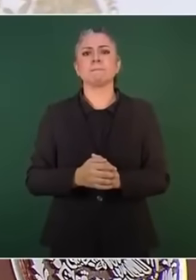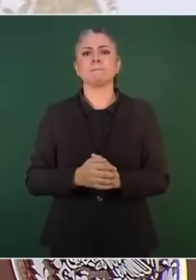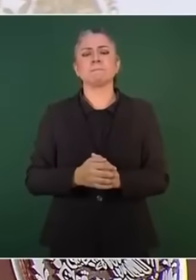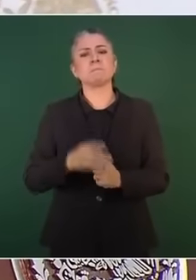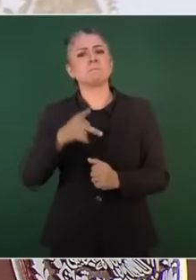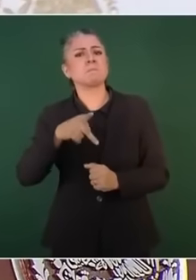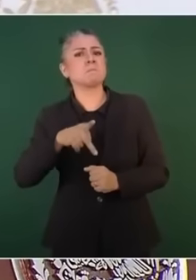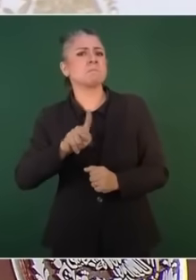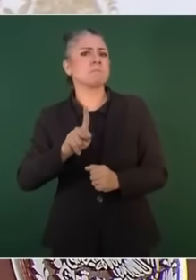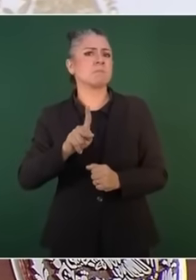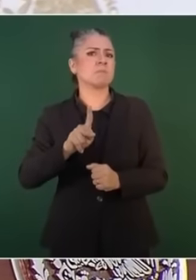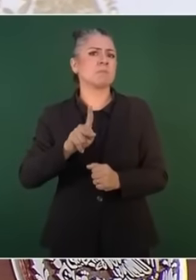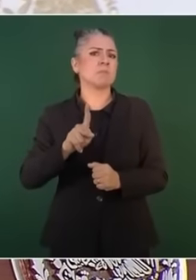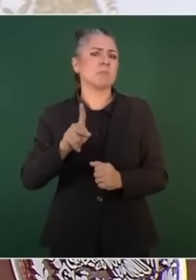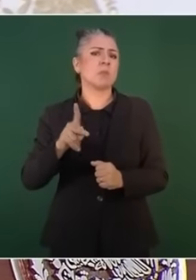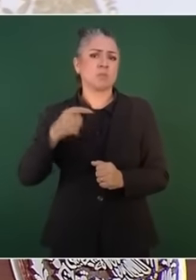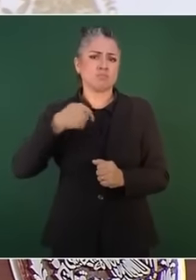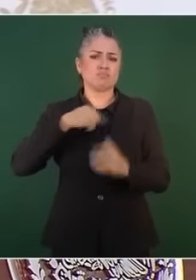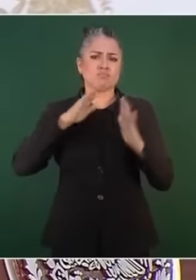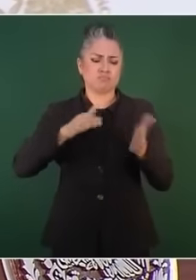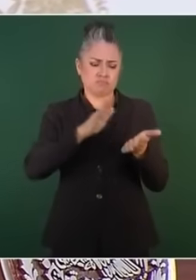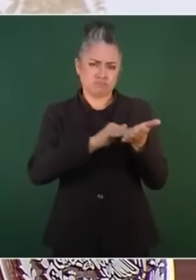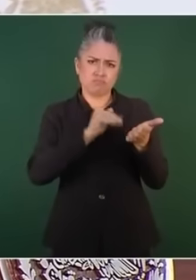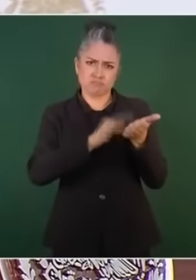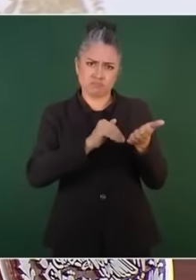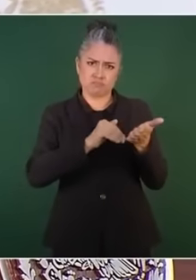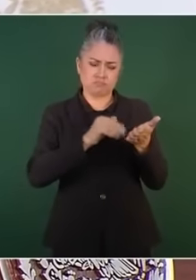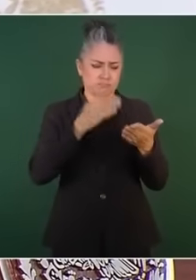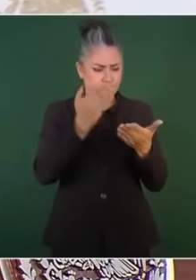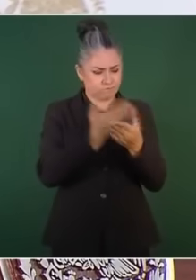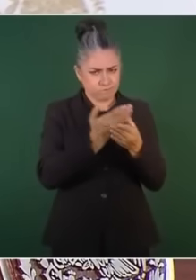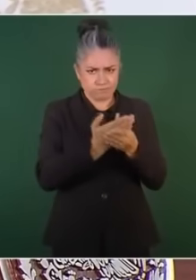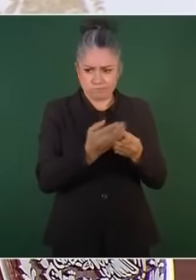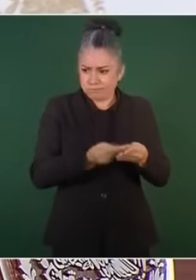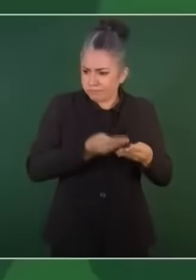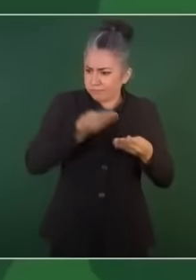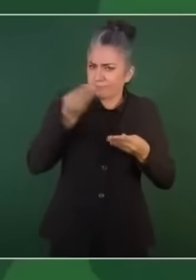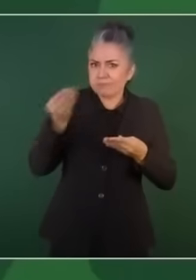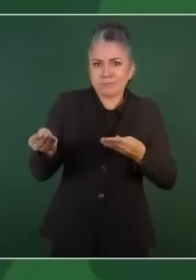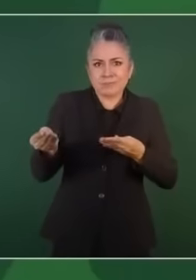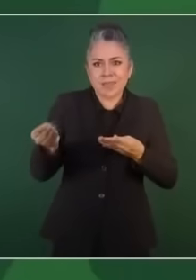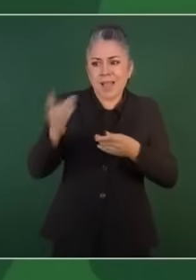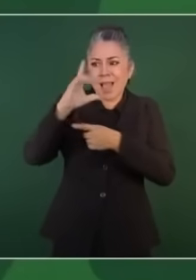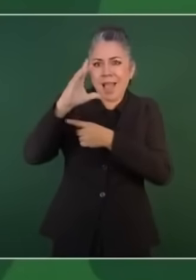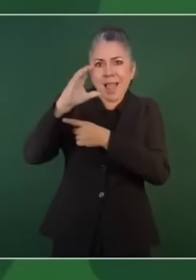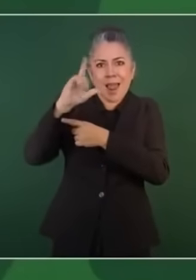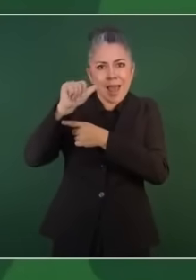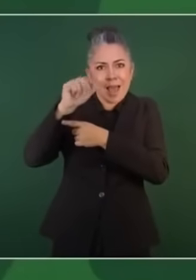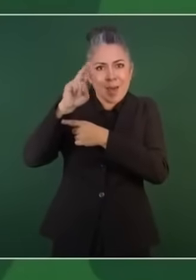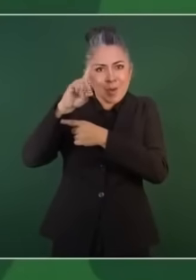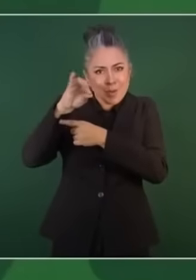de que entregué la documentación a Claudio X González